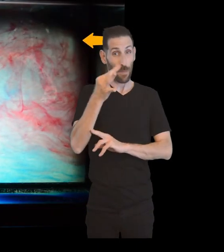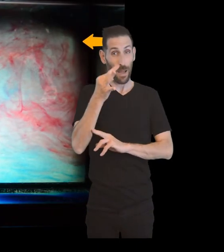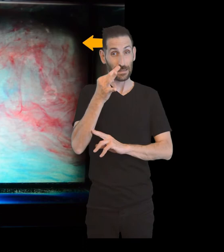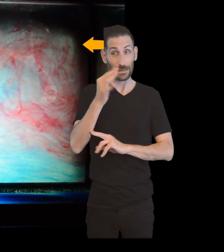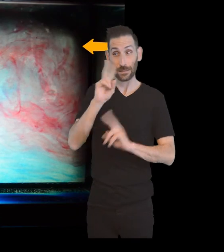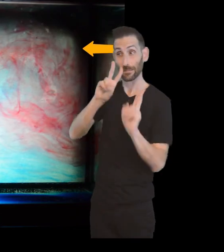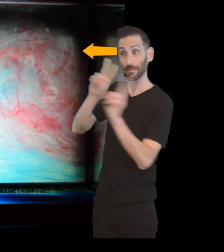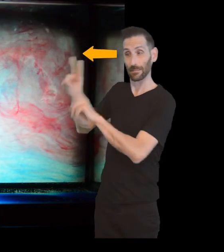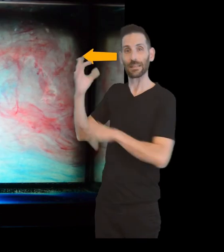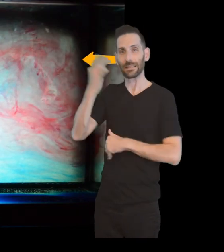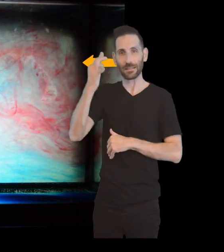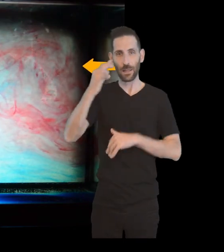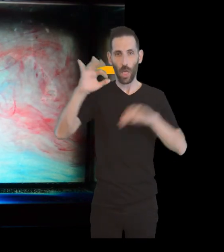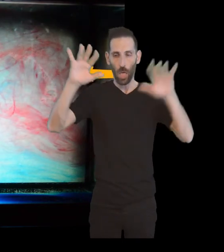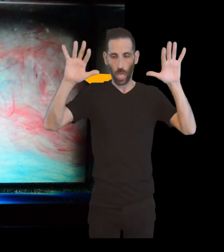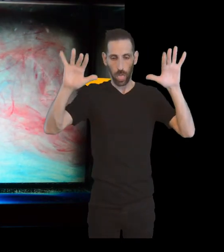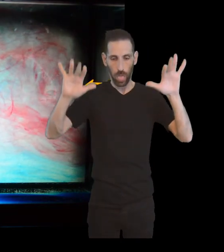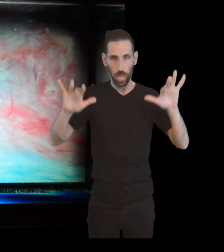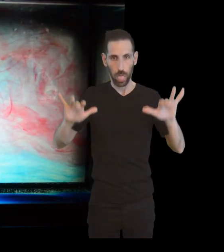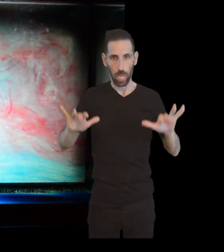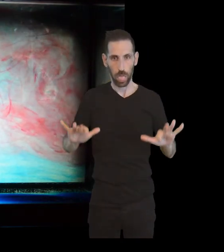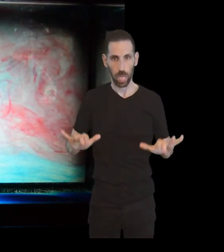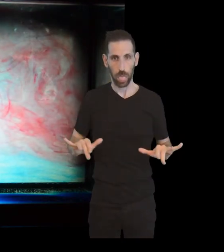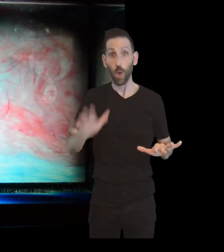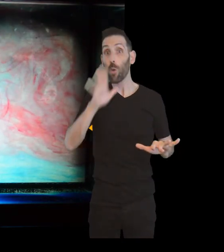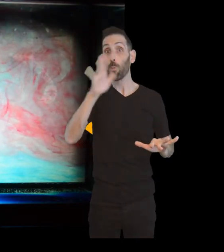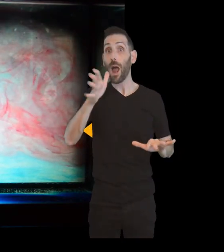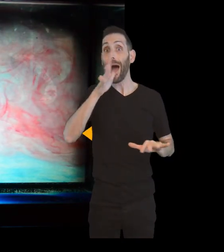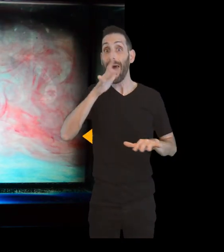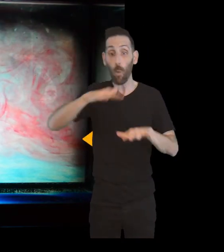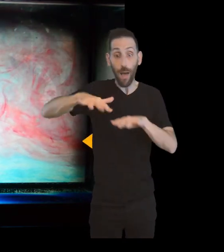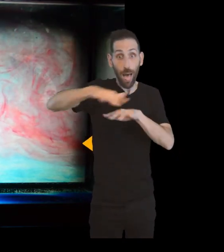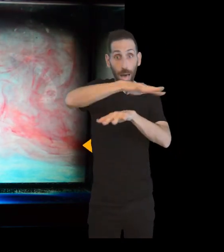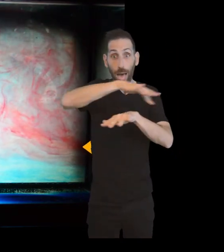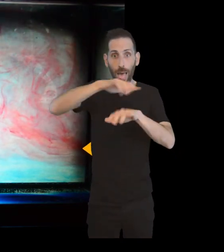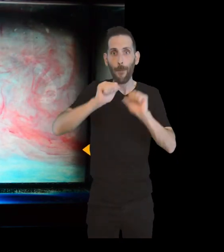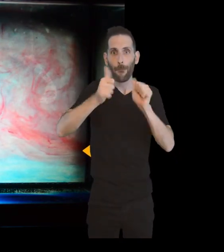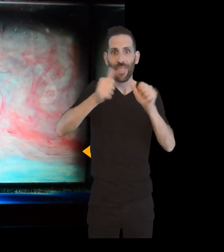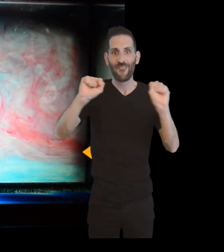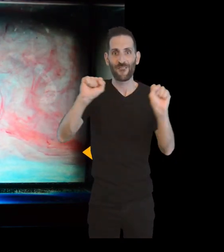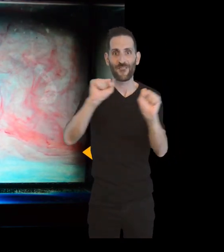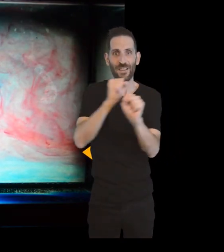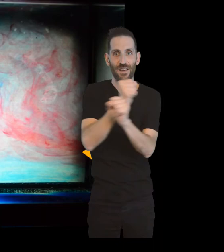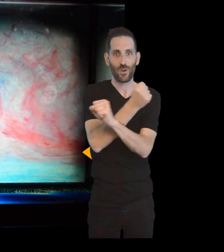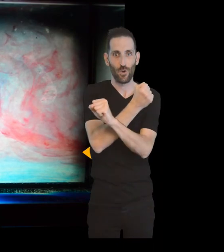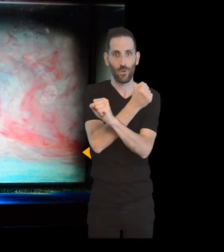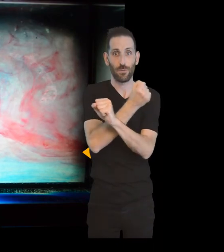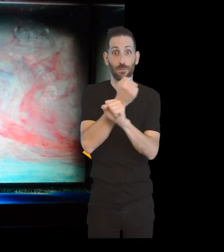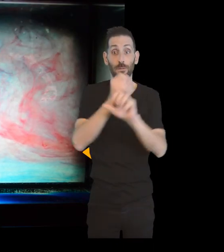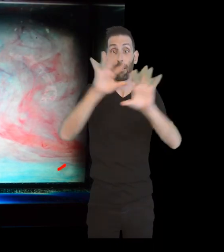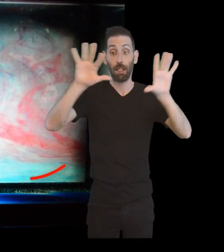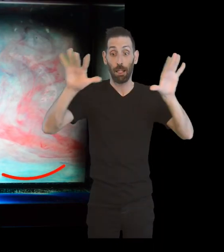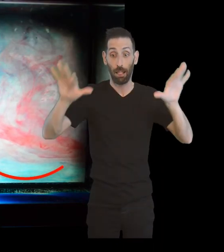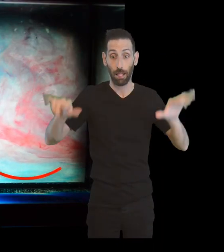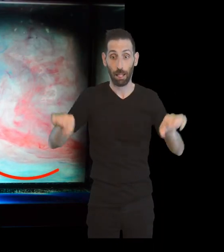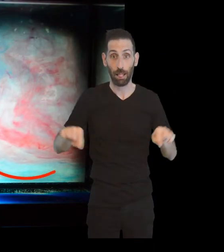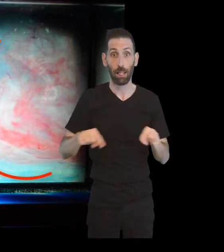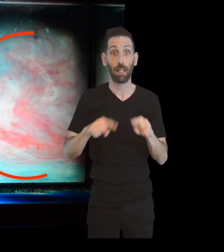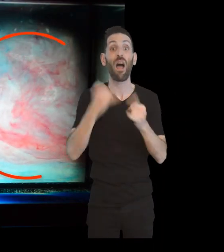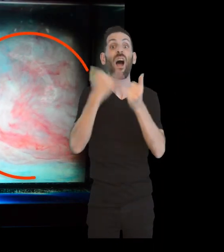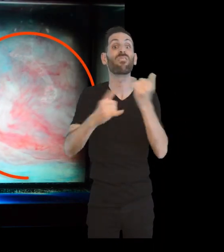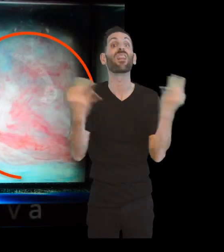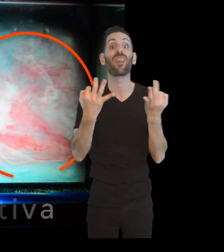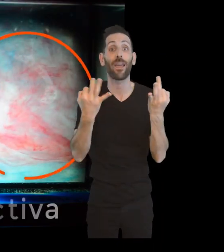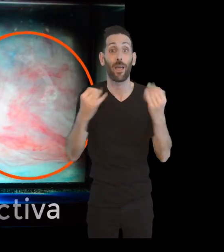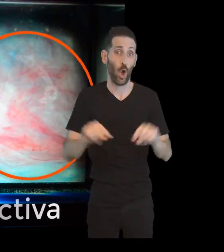Ademais, observamos aquí un fluxo descendente debido a que a auga superficial comeza a refriar. O que está desvendo